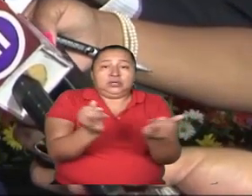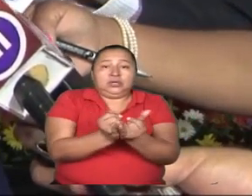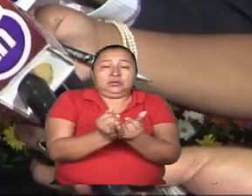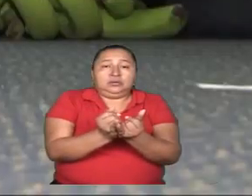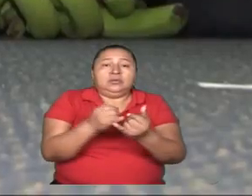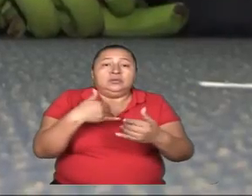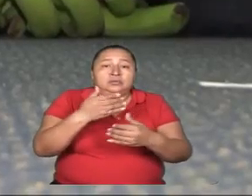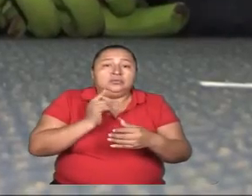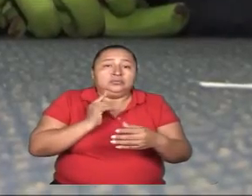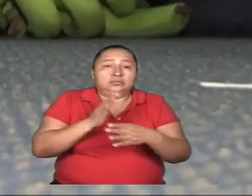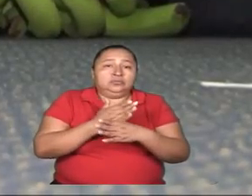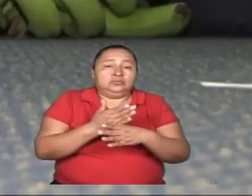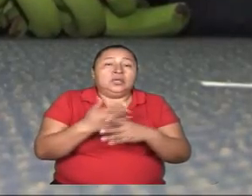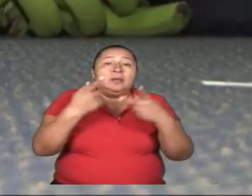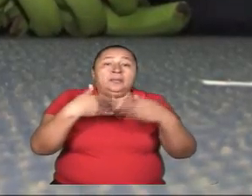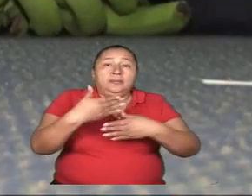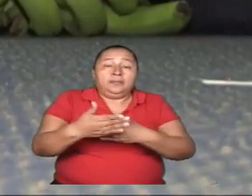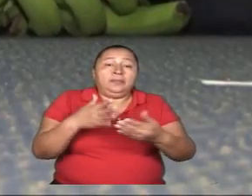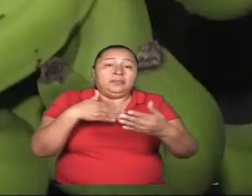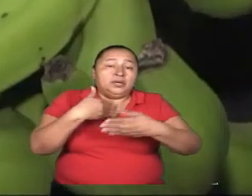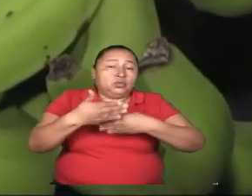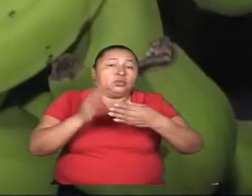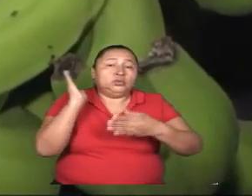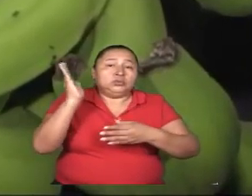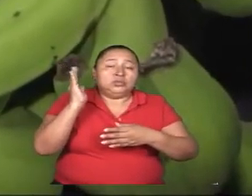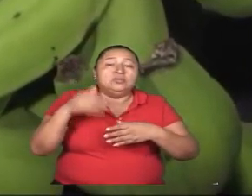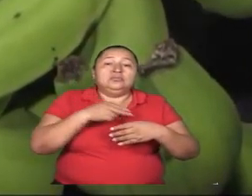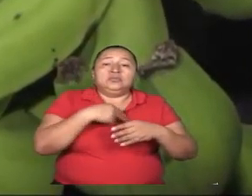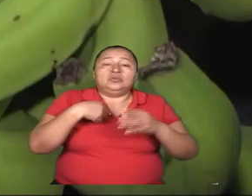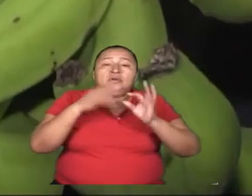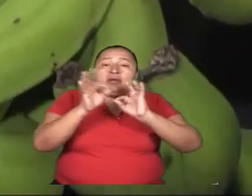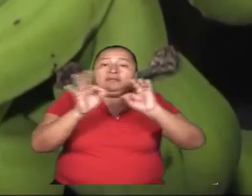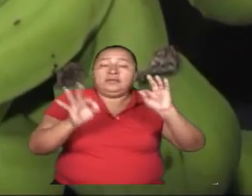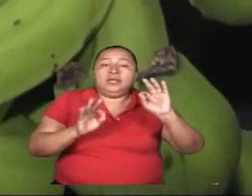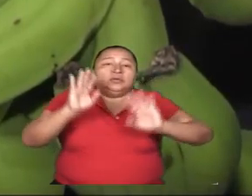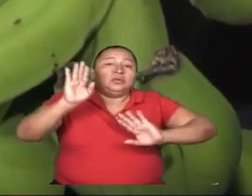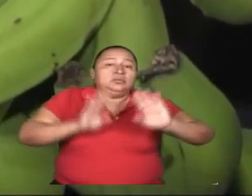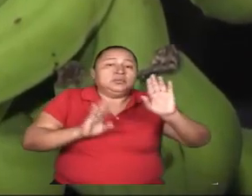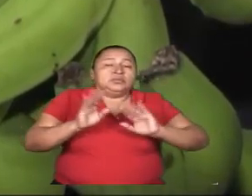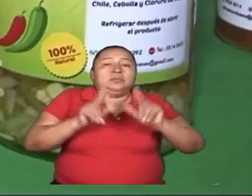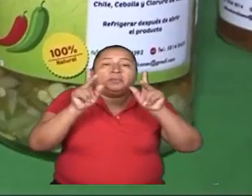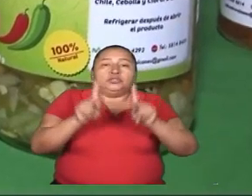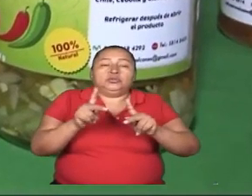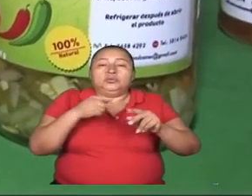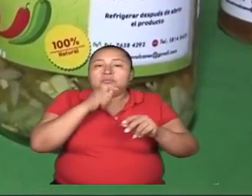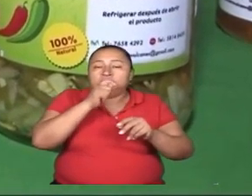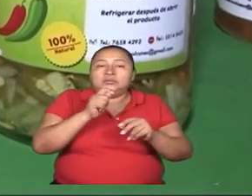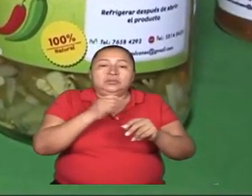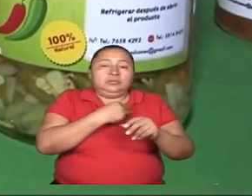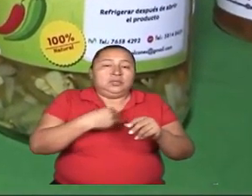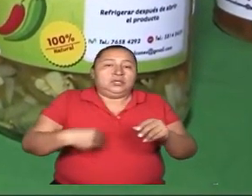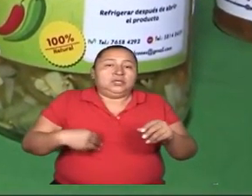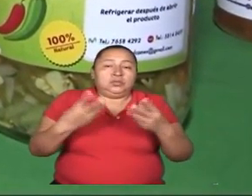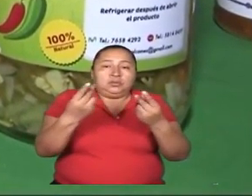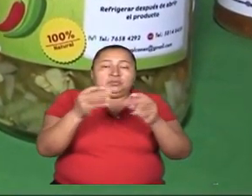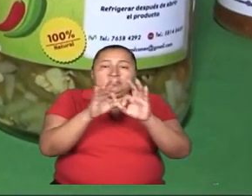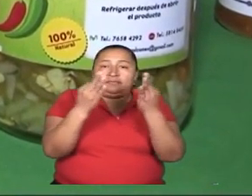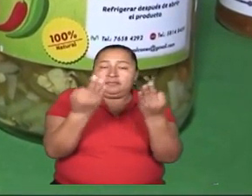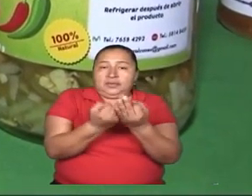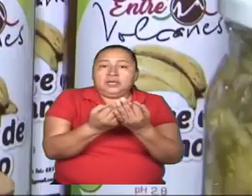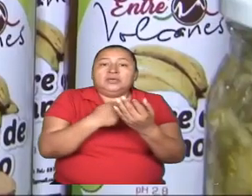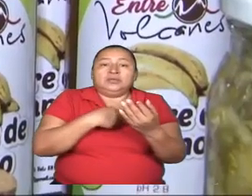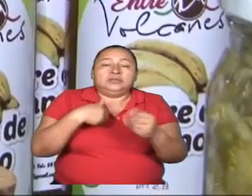Taiwán. Paralelo al Congreso, se desarrolló una feria con la participación de protagonistas del Ministerio de la Economía Familiar